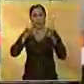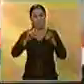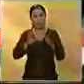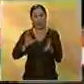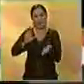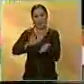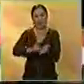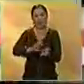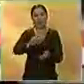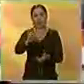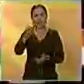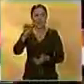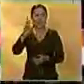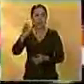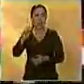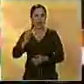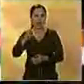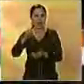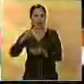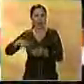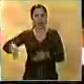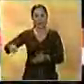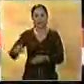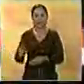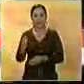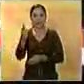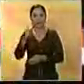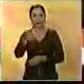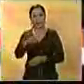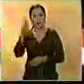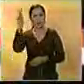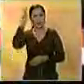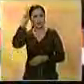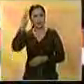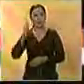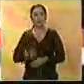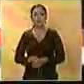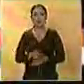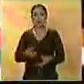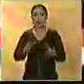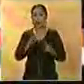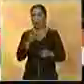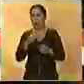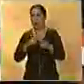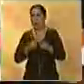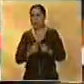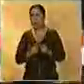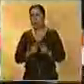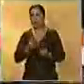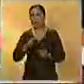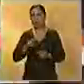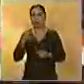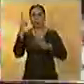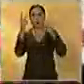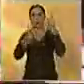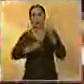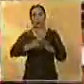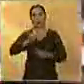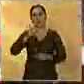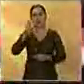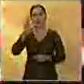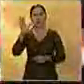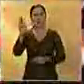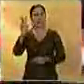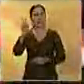misma ciudadela inca y cientos en la plaza principal de la ciudad imperial. Las autoridades dijeron que calculan que habrá un incremento de turismo del 15 al